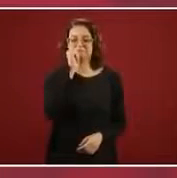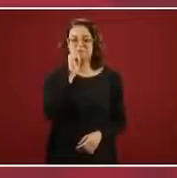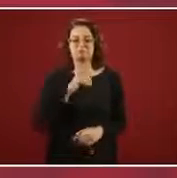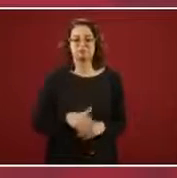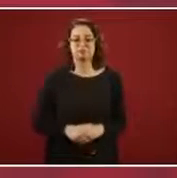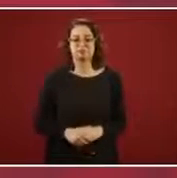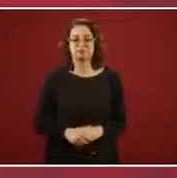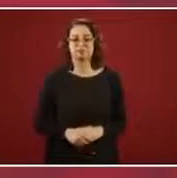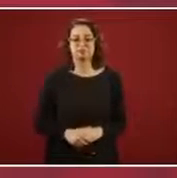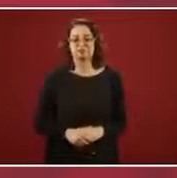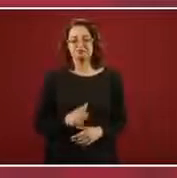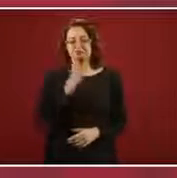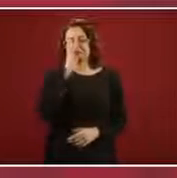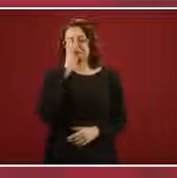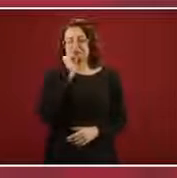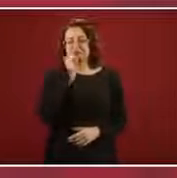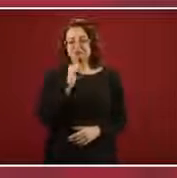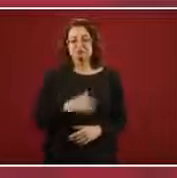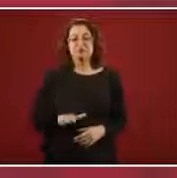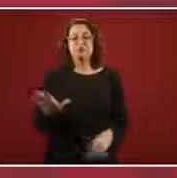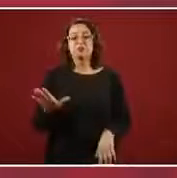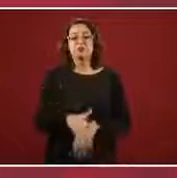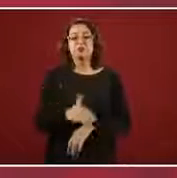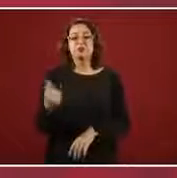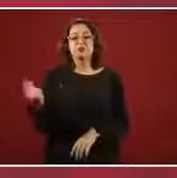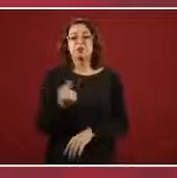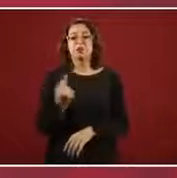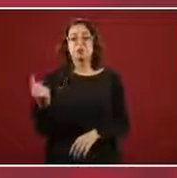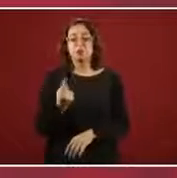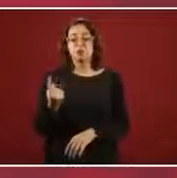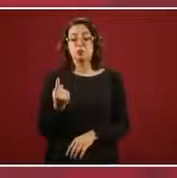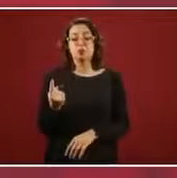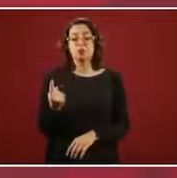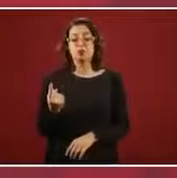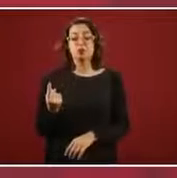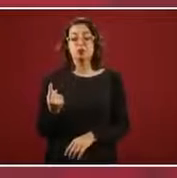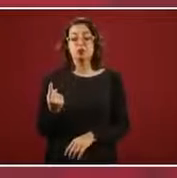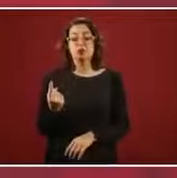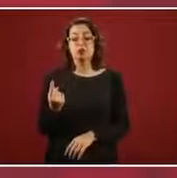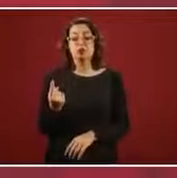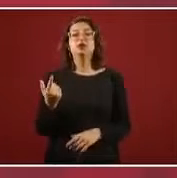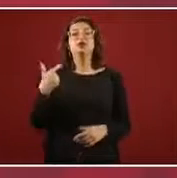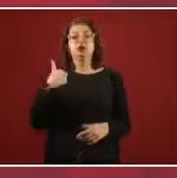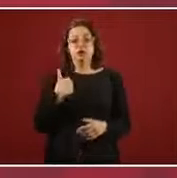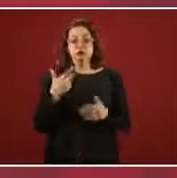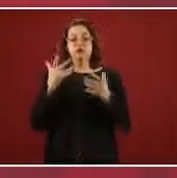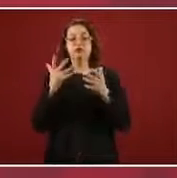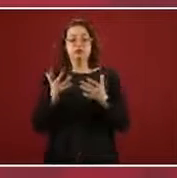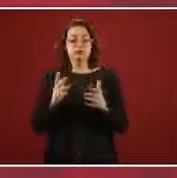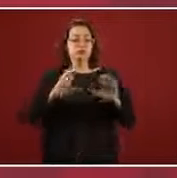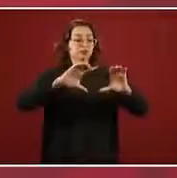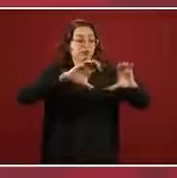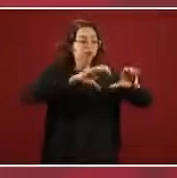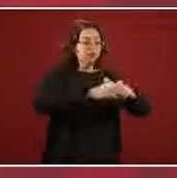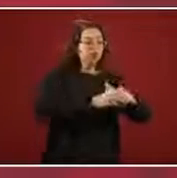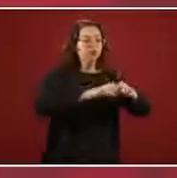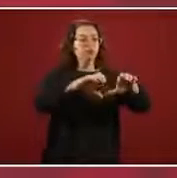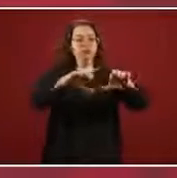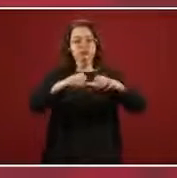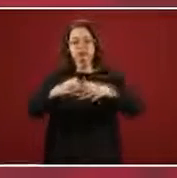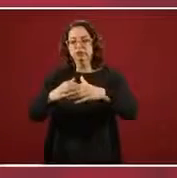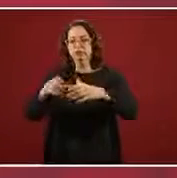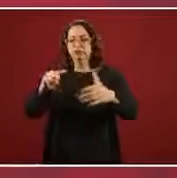no puedo mentir, porque he estado en Calakmul, que